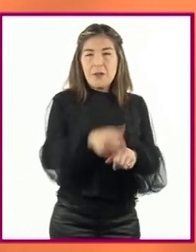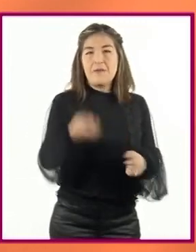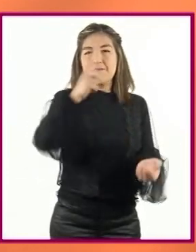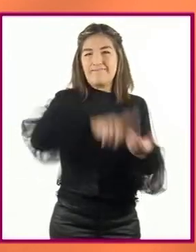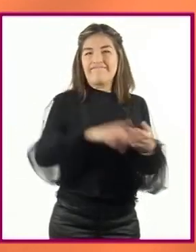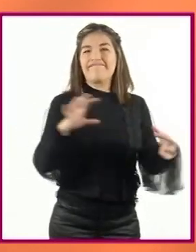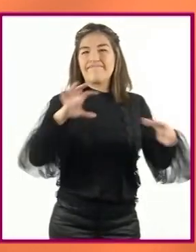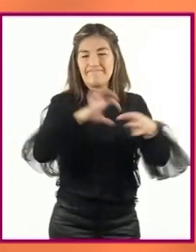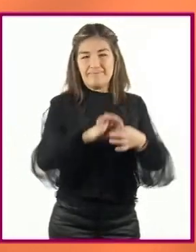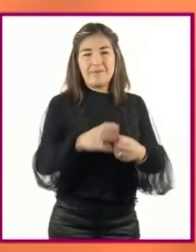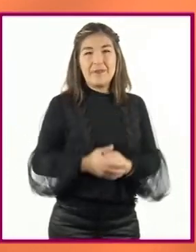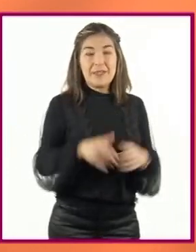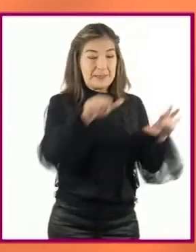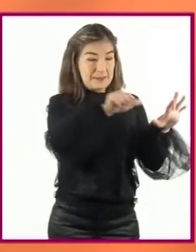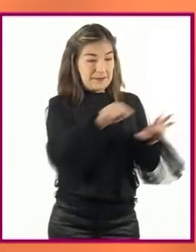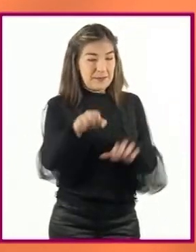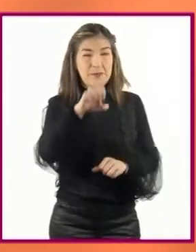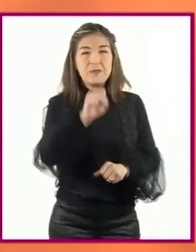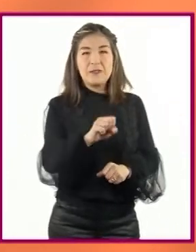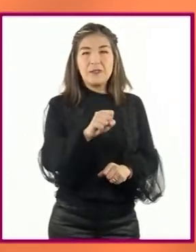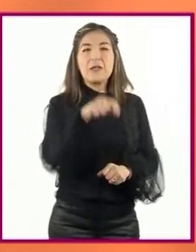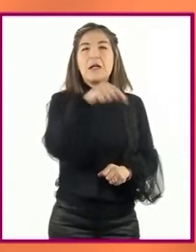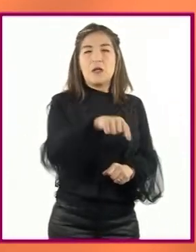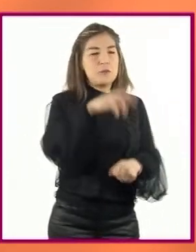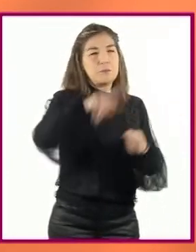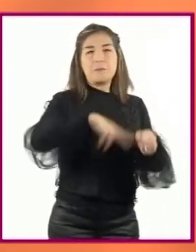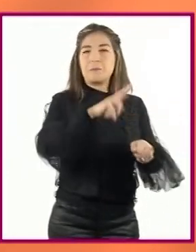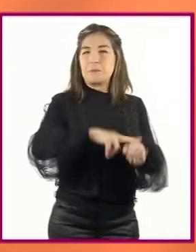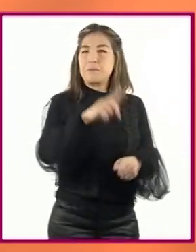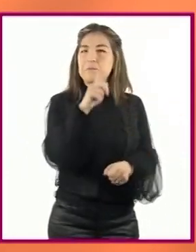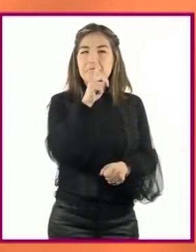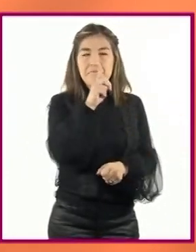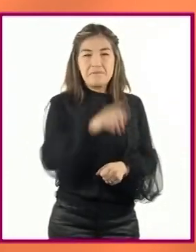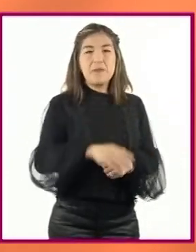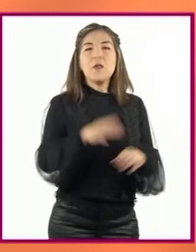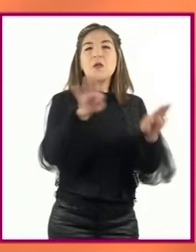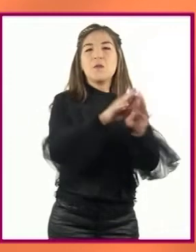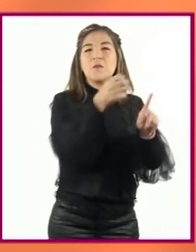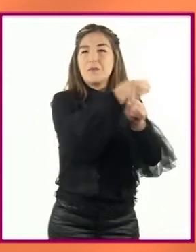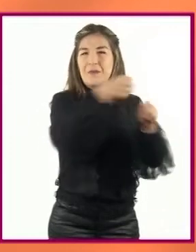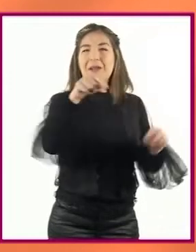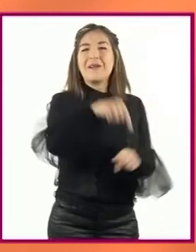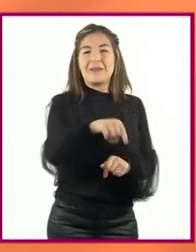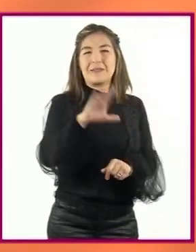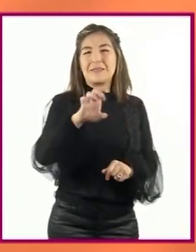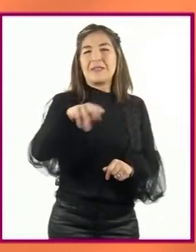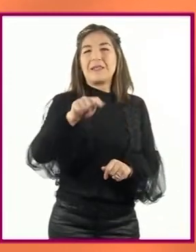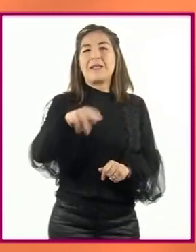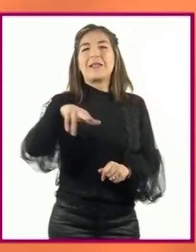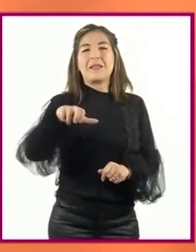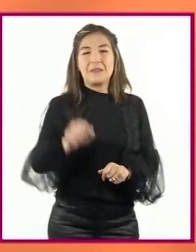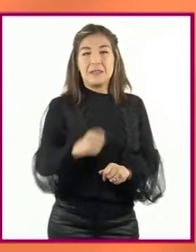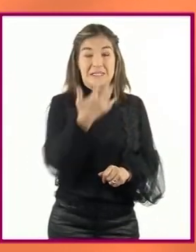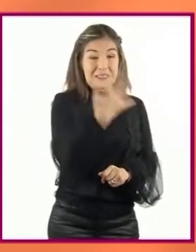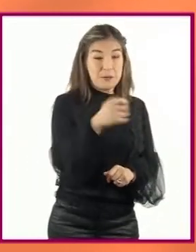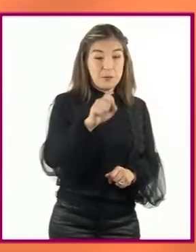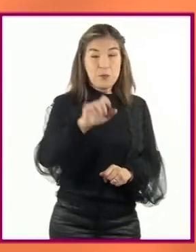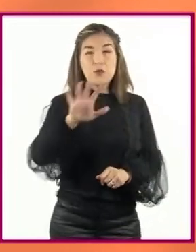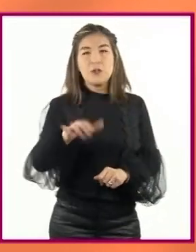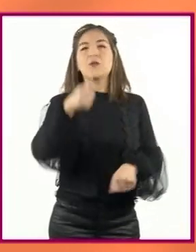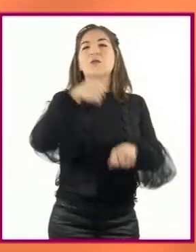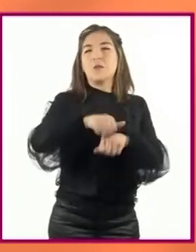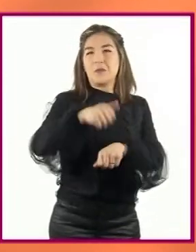involucrados. 660 es un número natural del orden de las centenas. 5.5 es un número